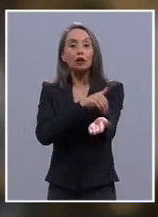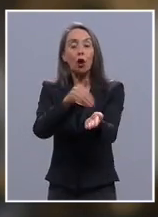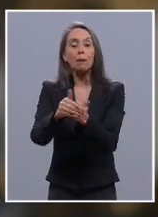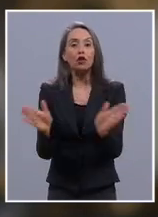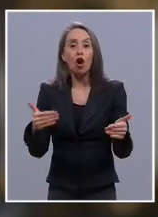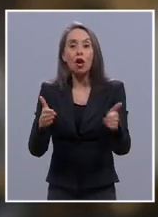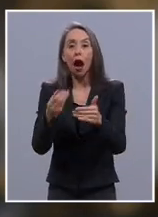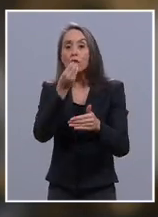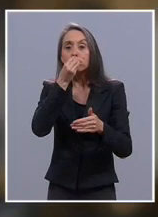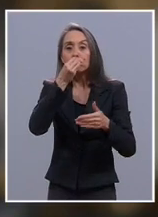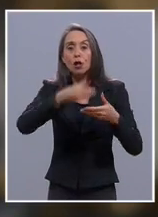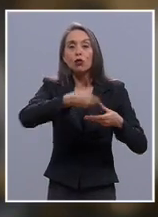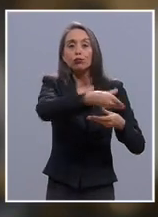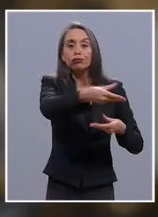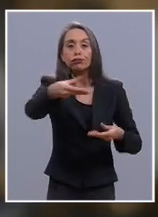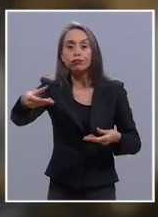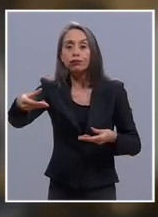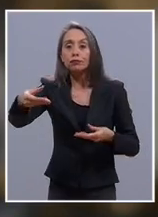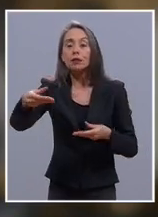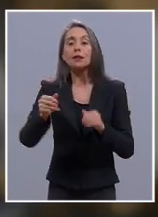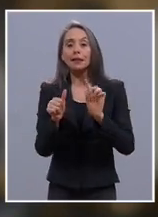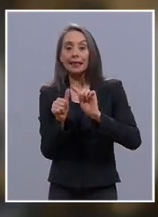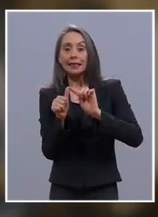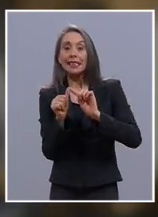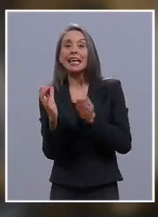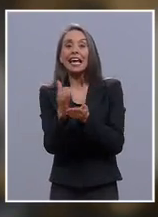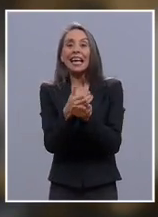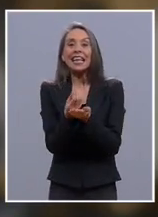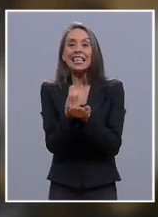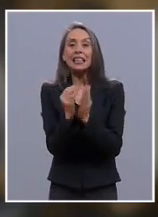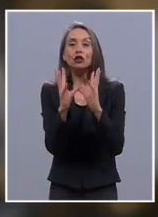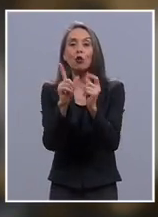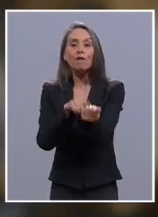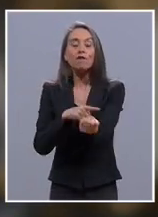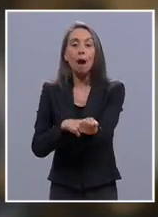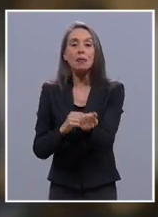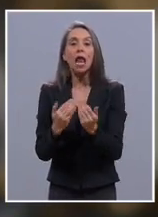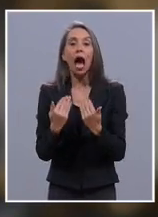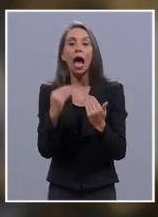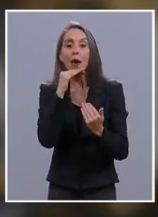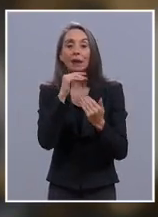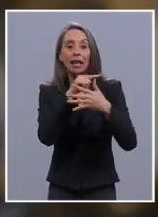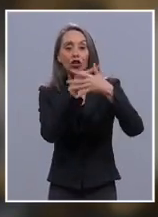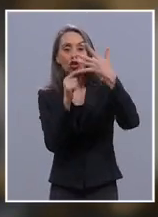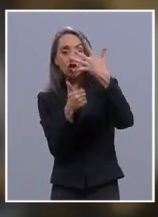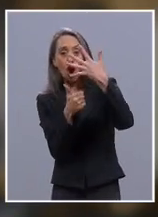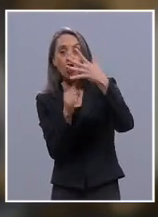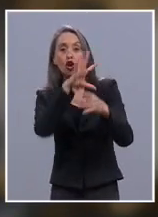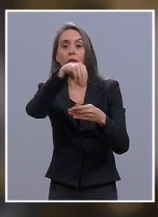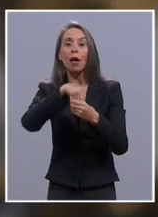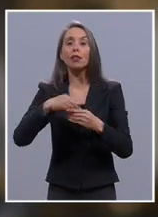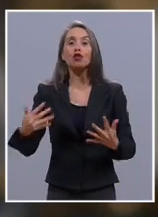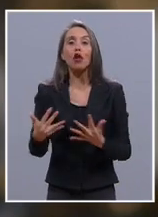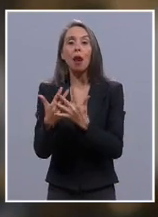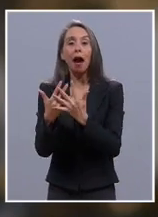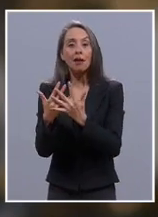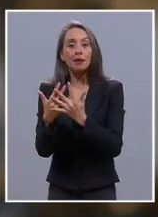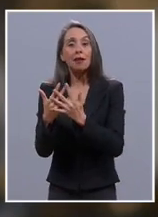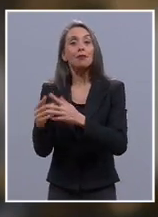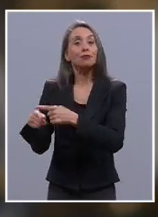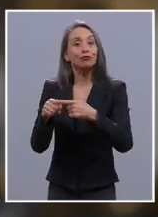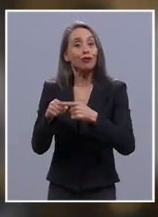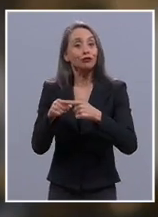de canastas de alimentos y el ingreso familiar de emergencia esta red hoy día protege y ayuda